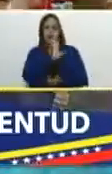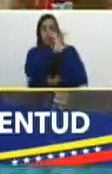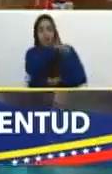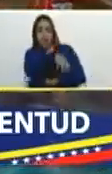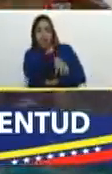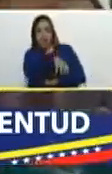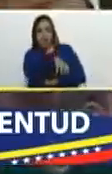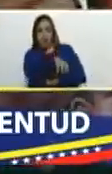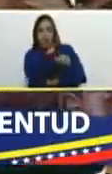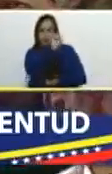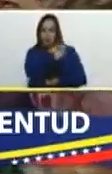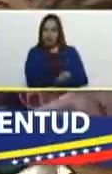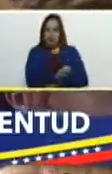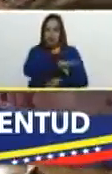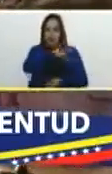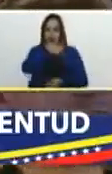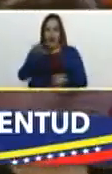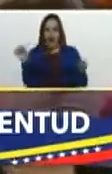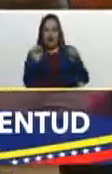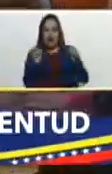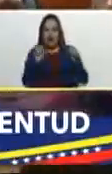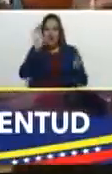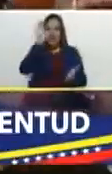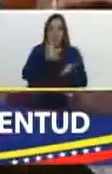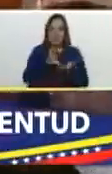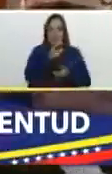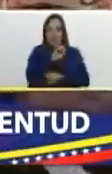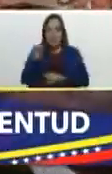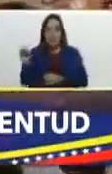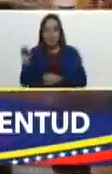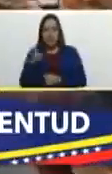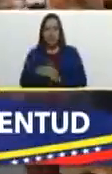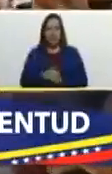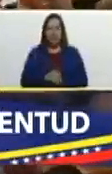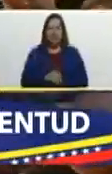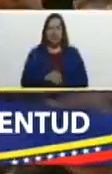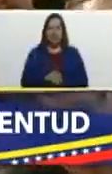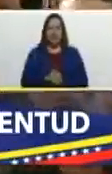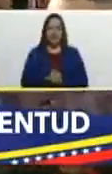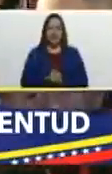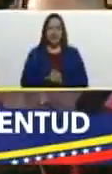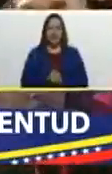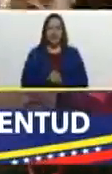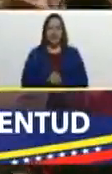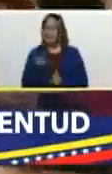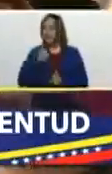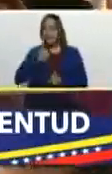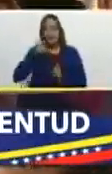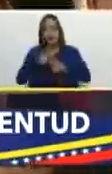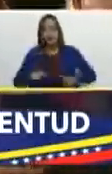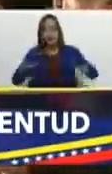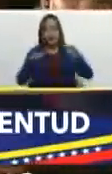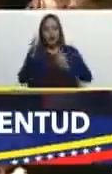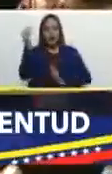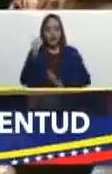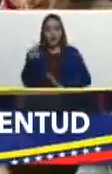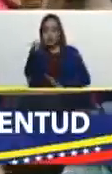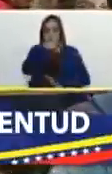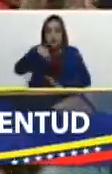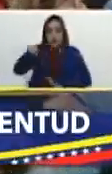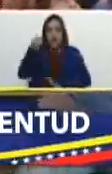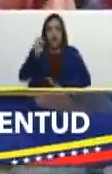del sur, de los Andes, del centro, de occidente, de oriente, de donde vengan. Ustedes son